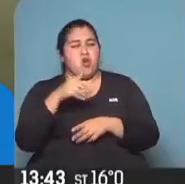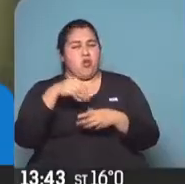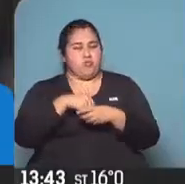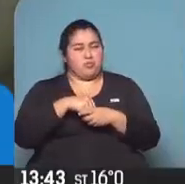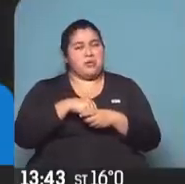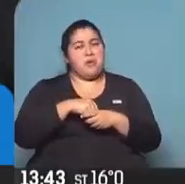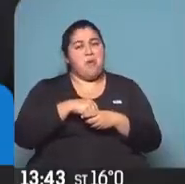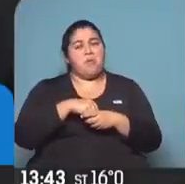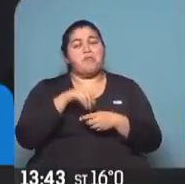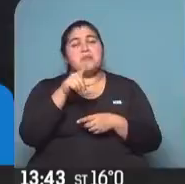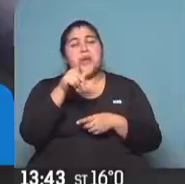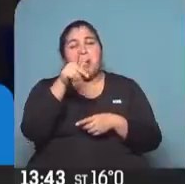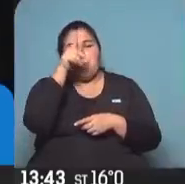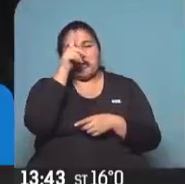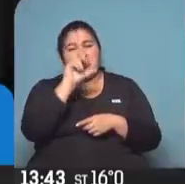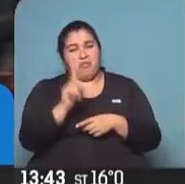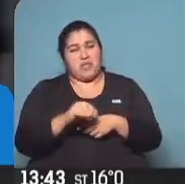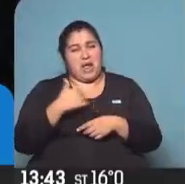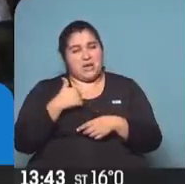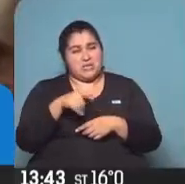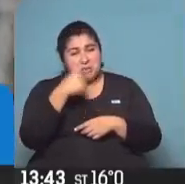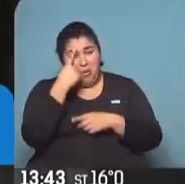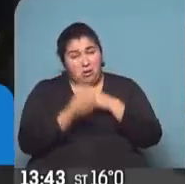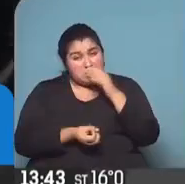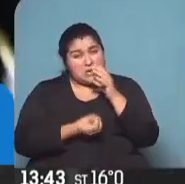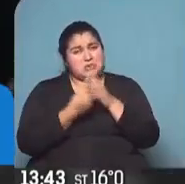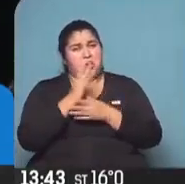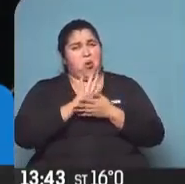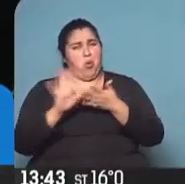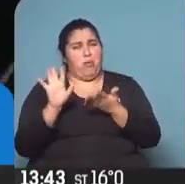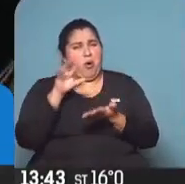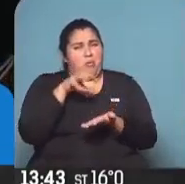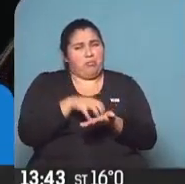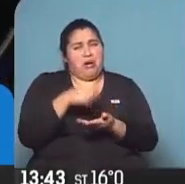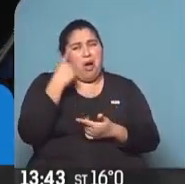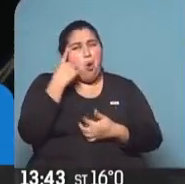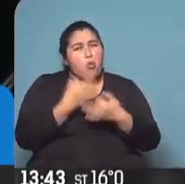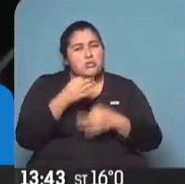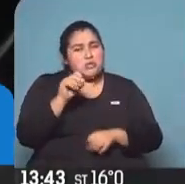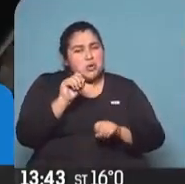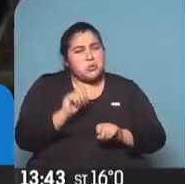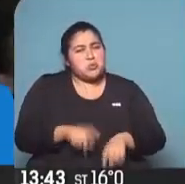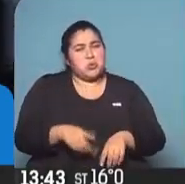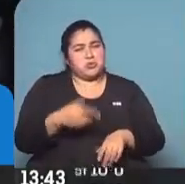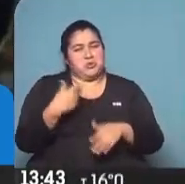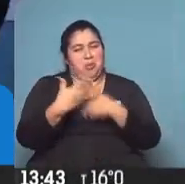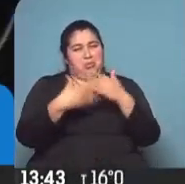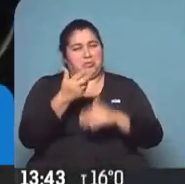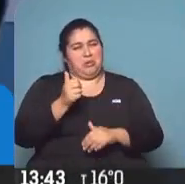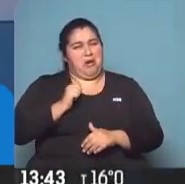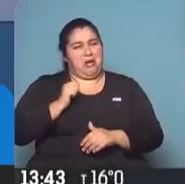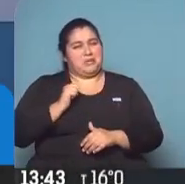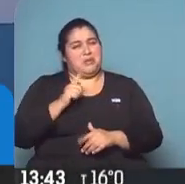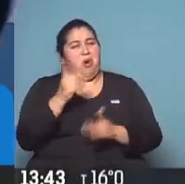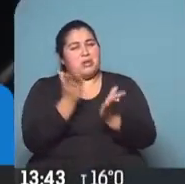por una tradición y prestigio que nació cuando llegó avanzando los cadetes en la